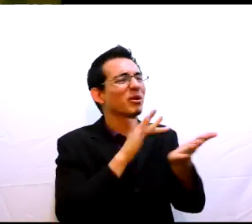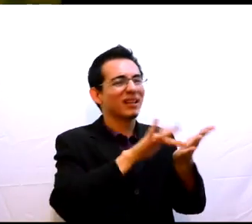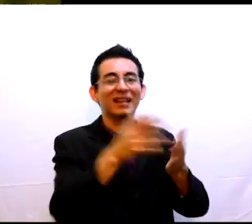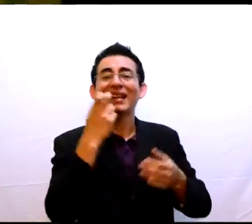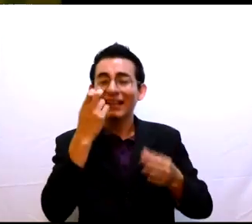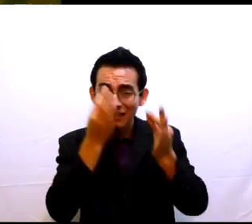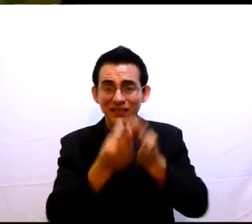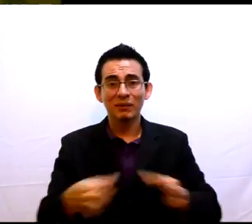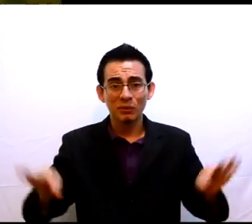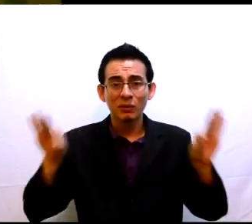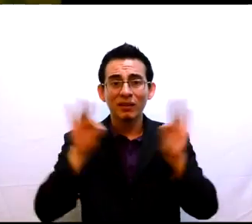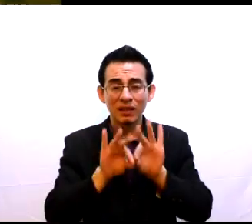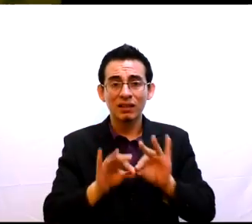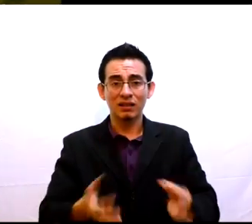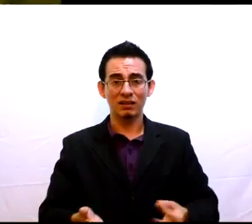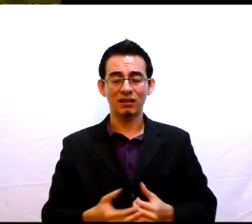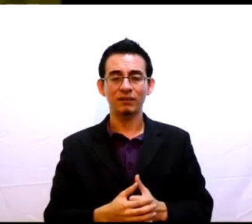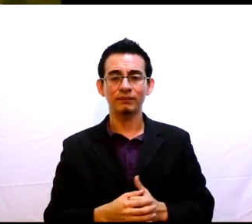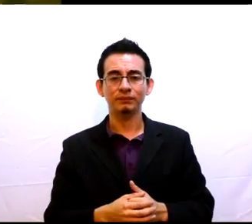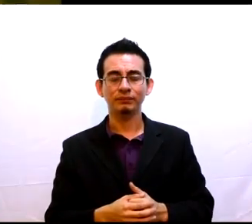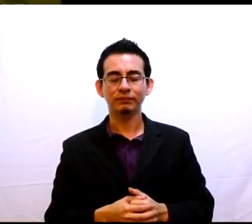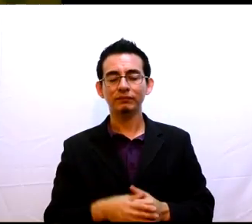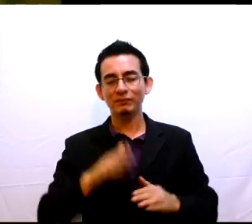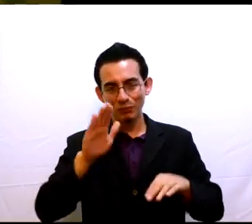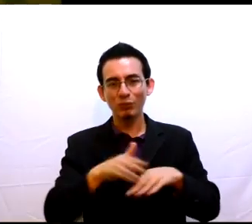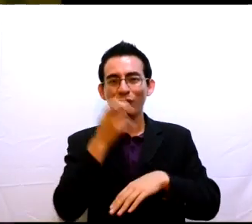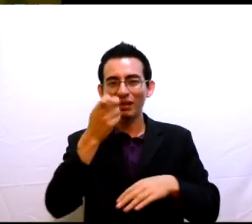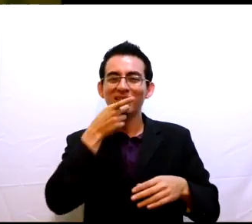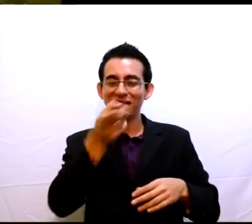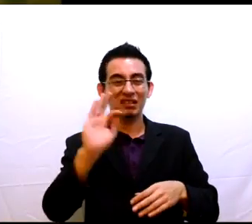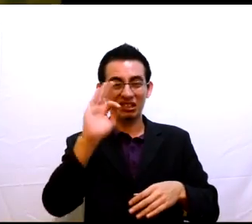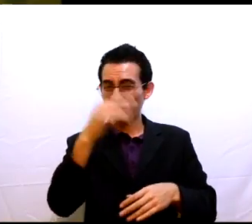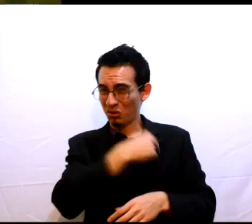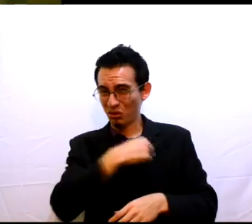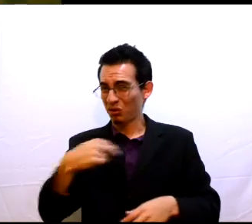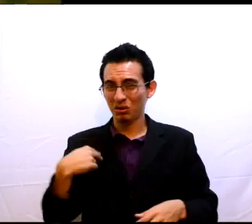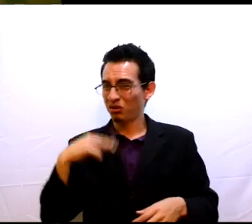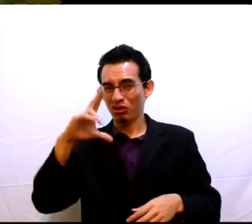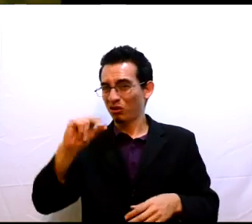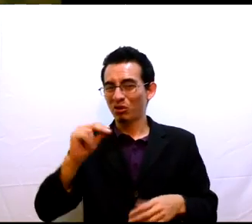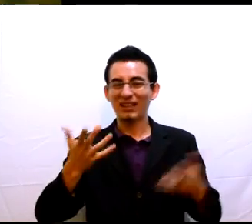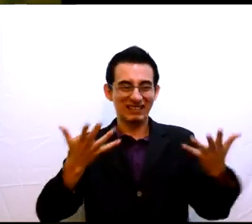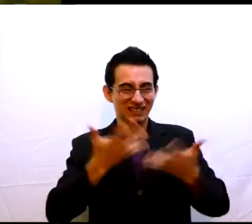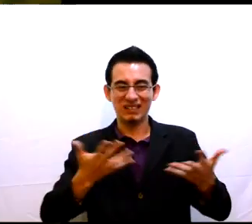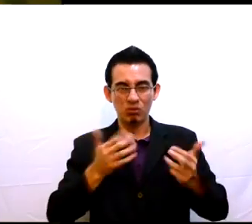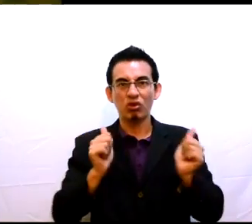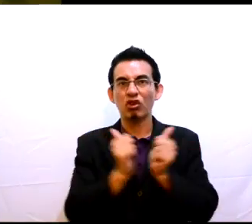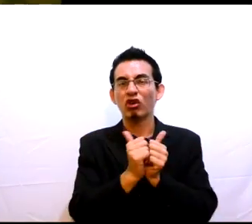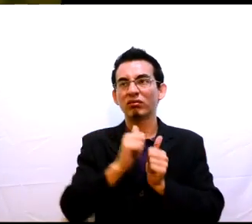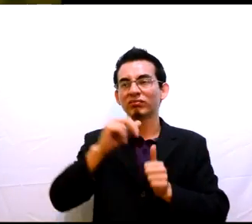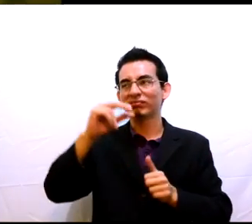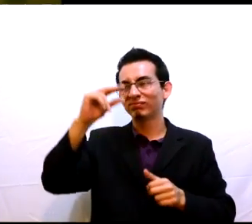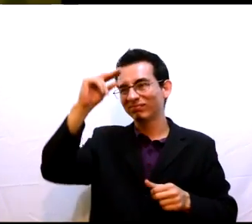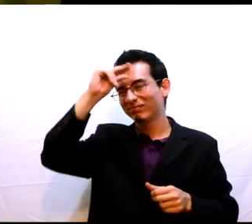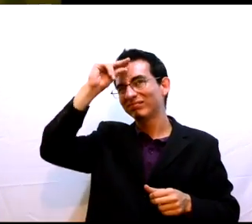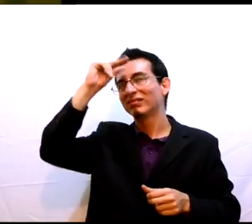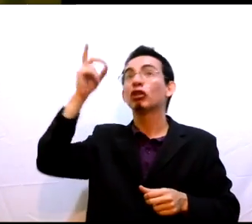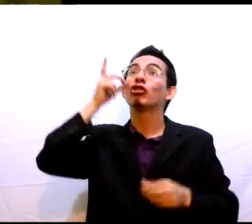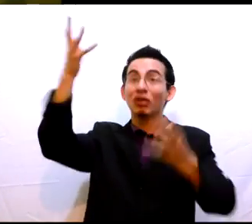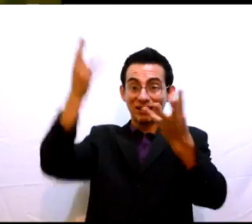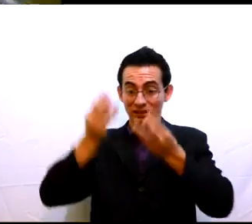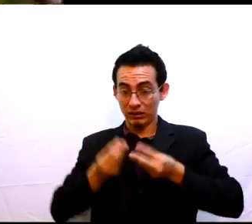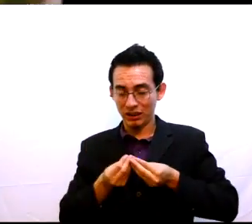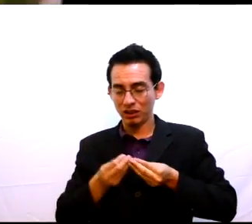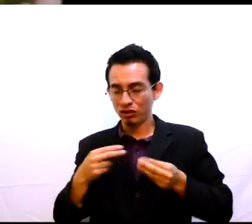es entonces si nosotros no hemos usado sagazmente inteligentemente lo que dios nos ha